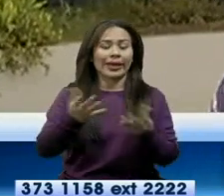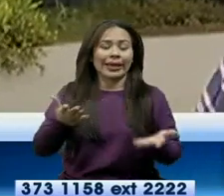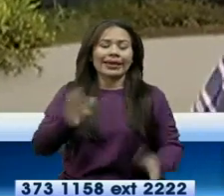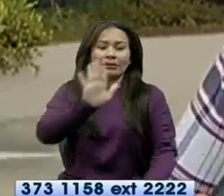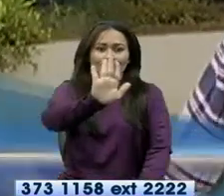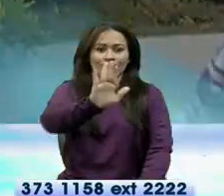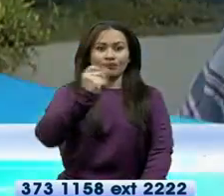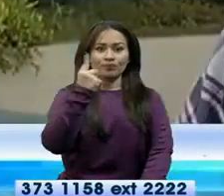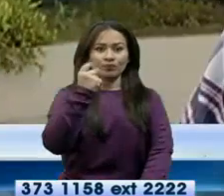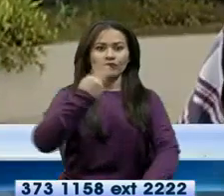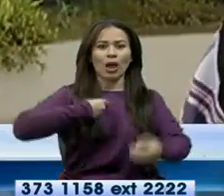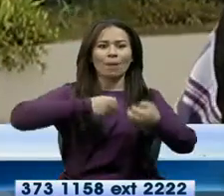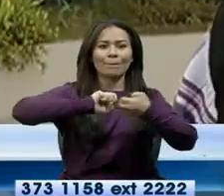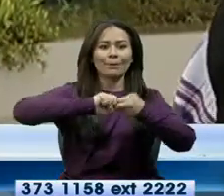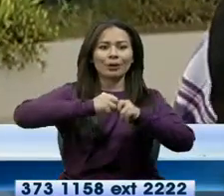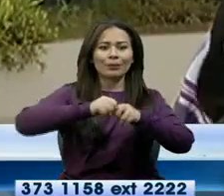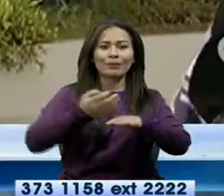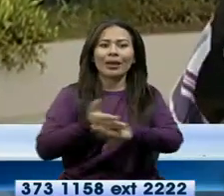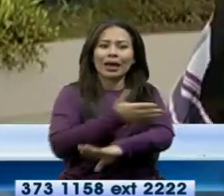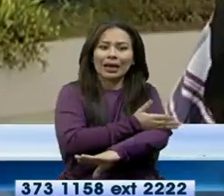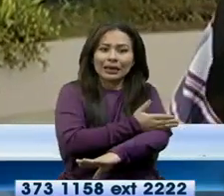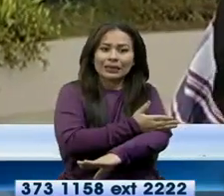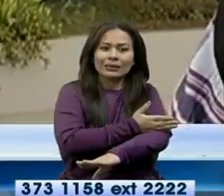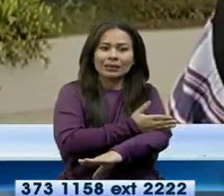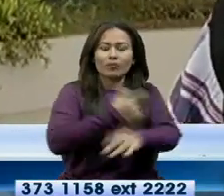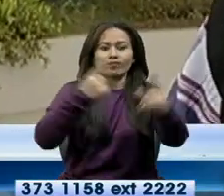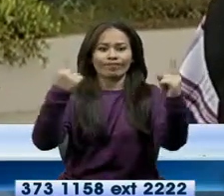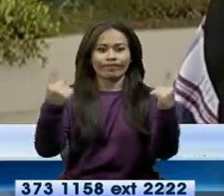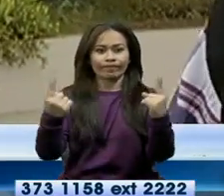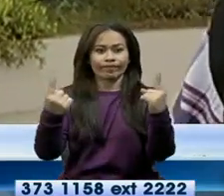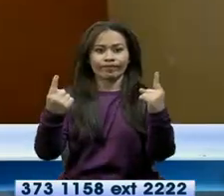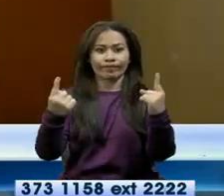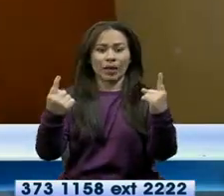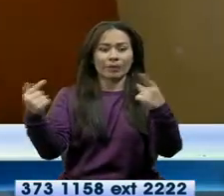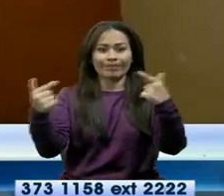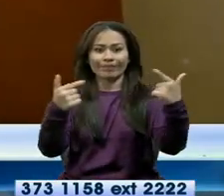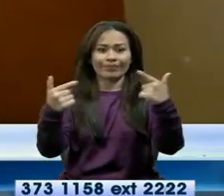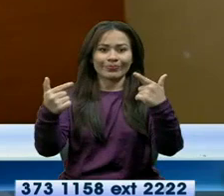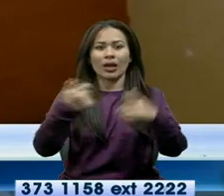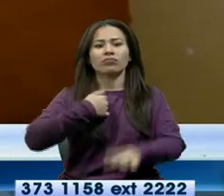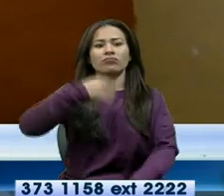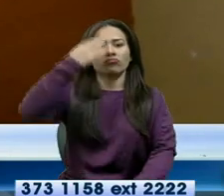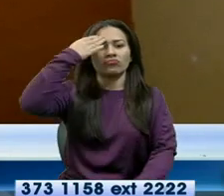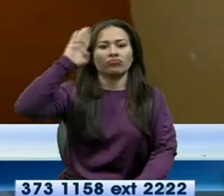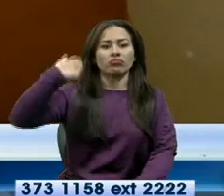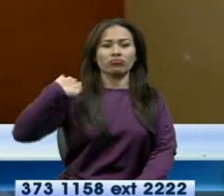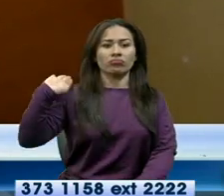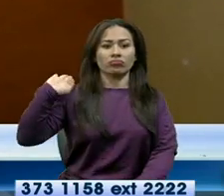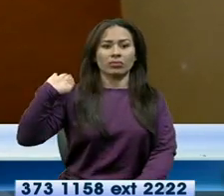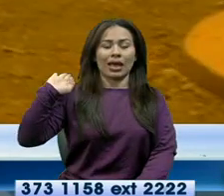problema anterior que mantienen estas dos personas, ¿sí? Pero tampoco se descarta